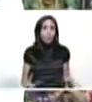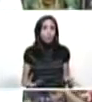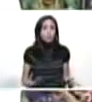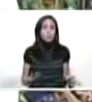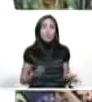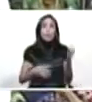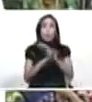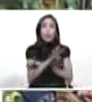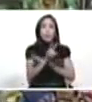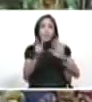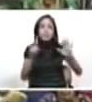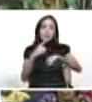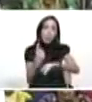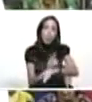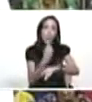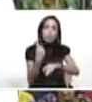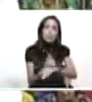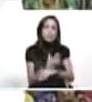47 horas.